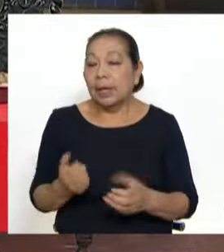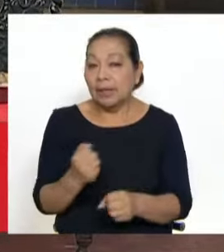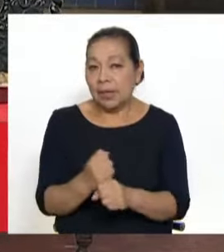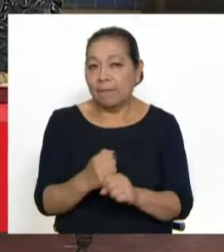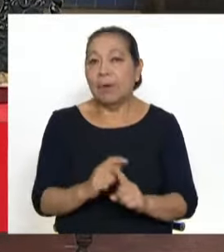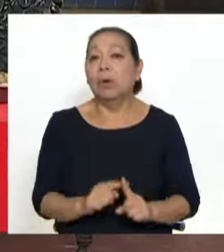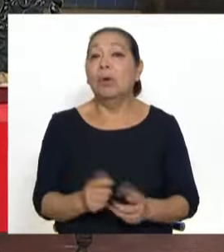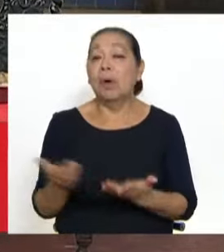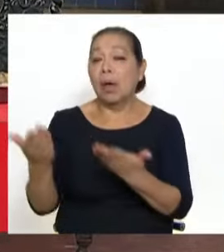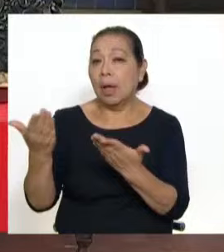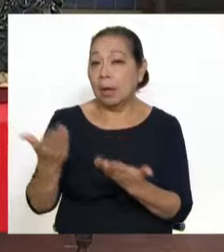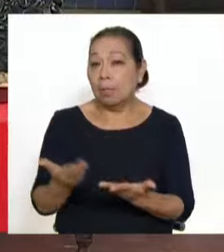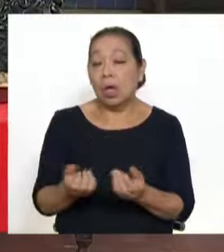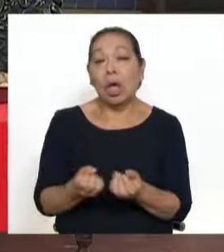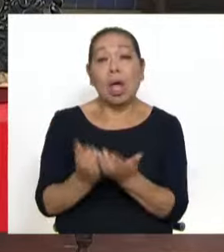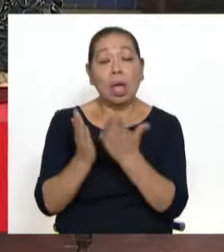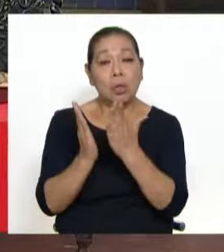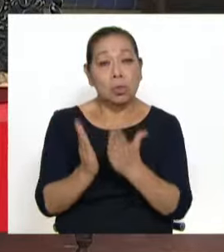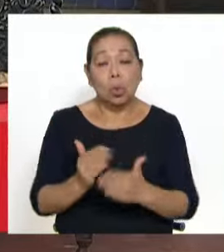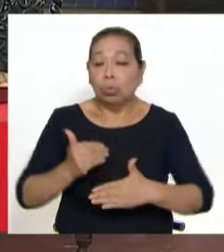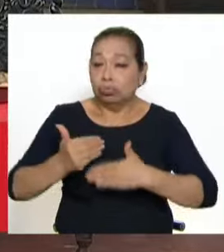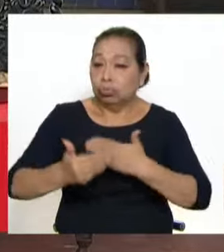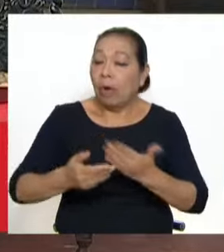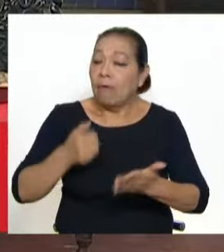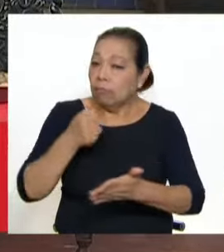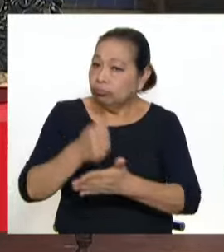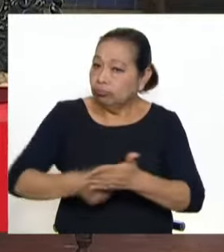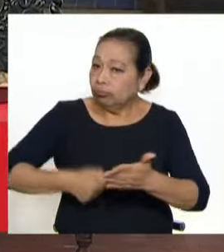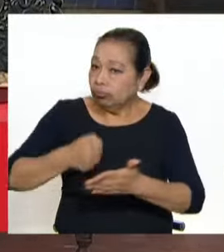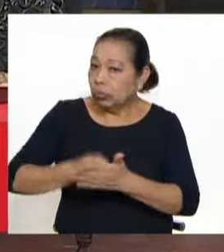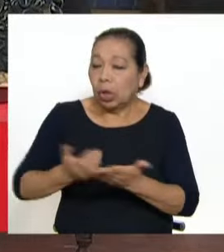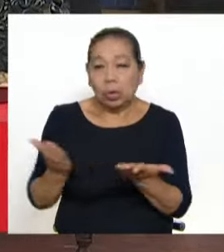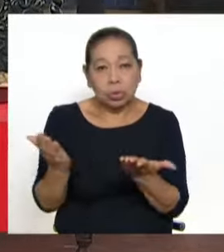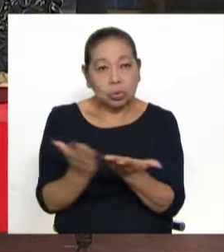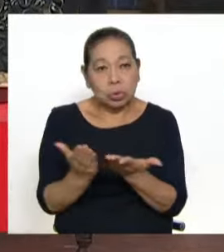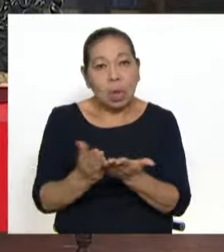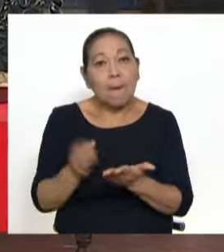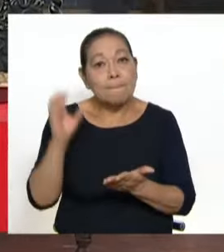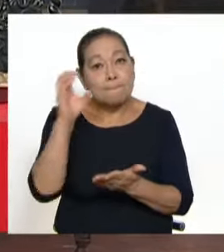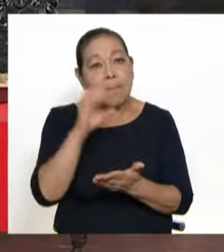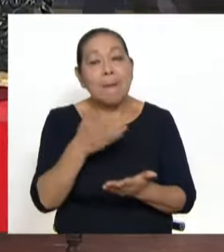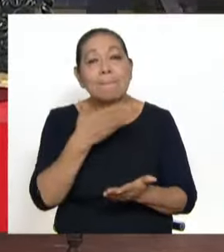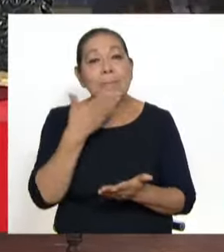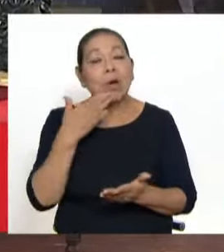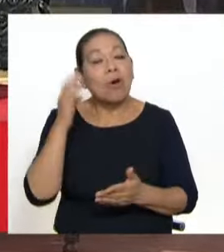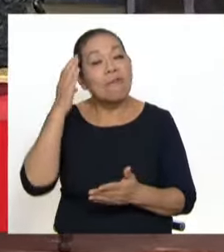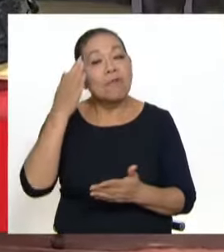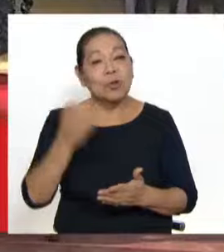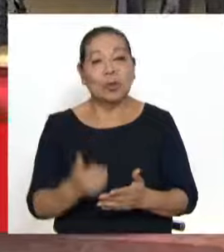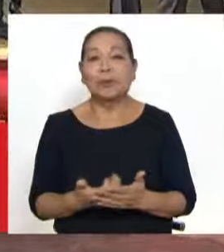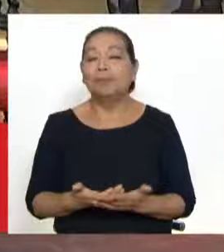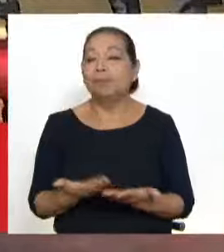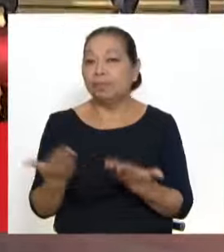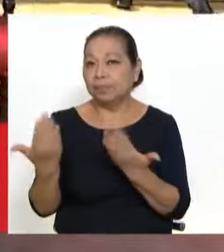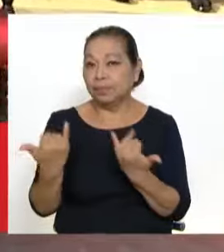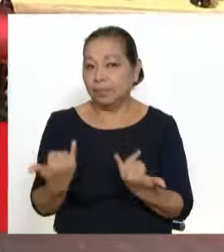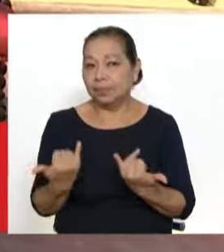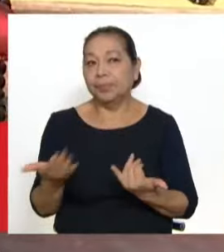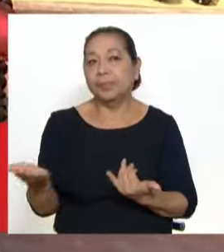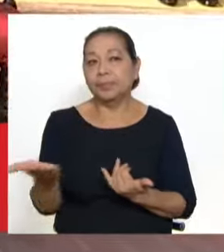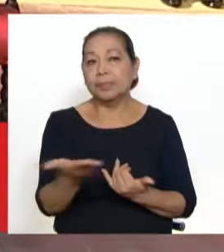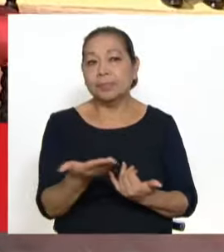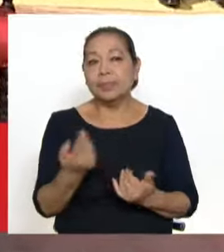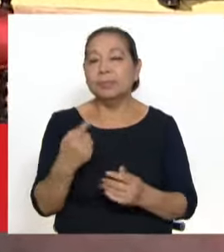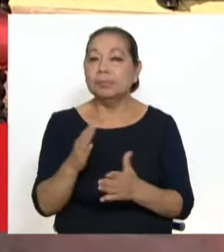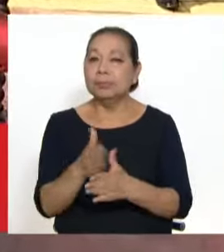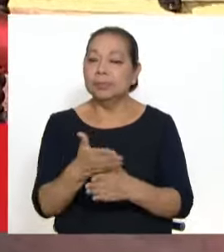gestiones. Invitó además a estudiantes a continuar esforzándose, estudiando en busca de un mejor futuro. Es la información desde este punto que